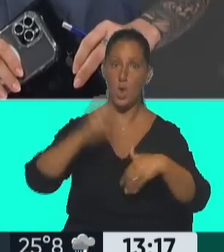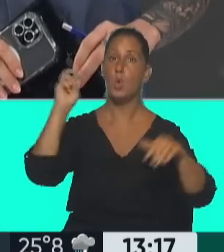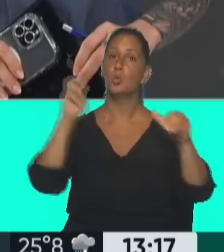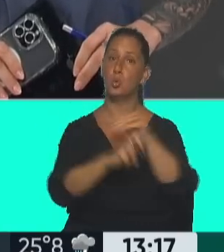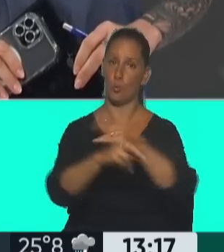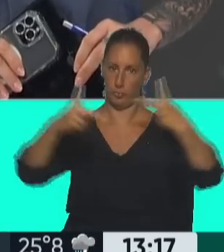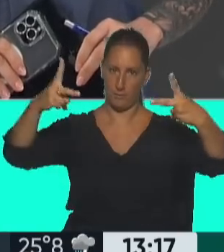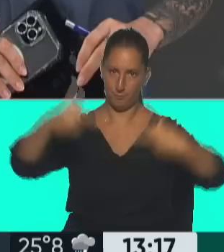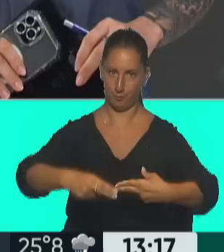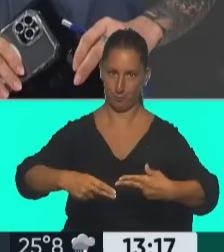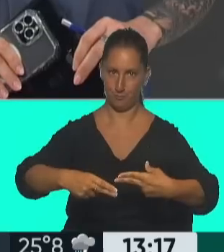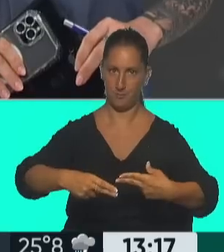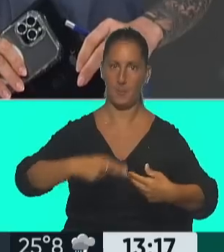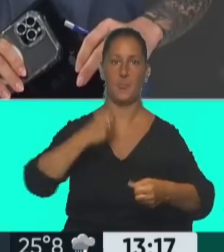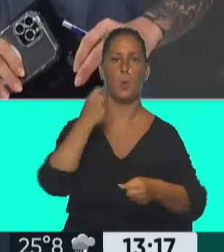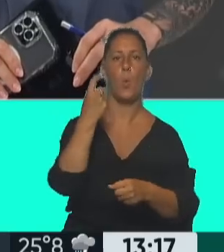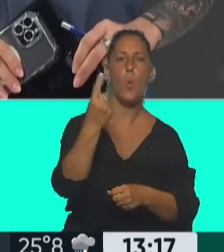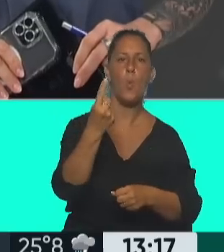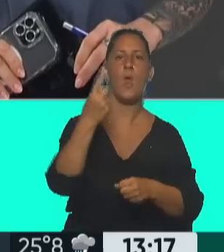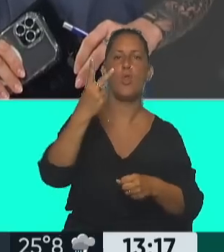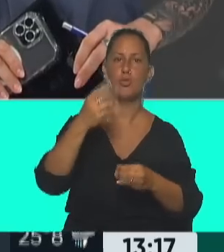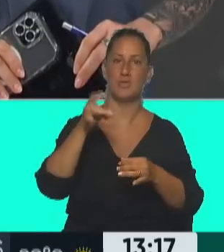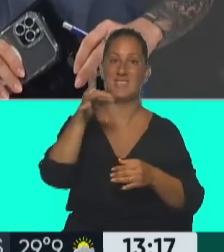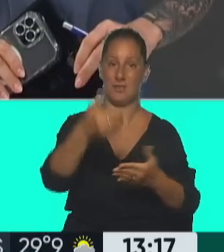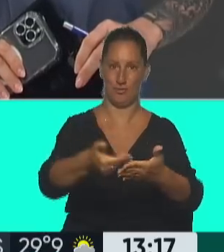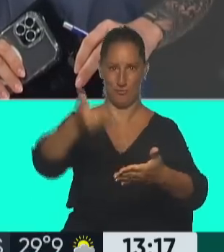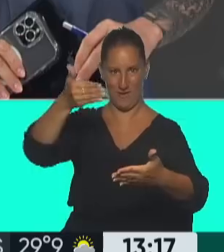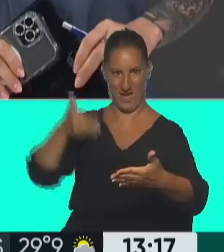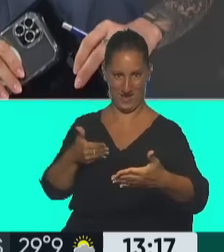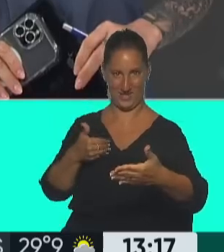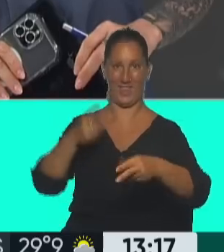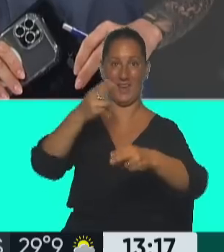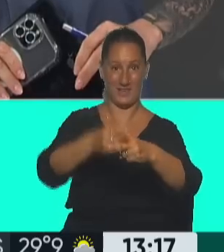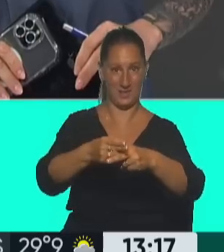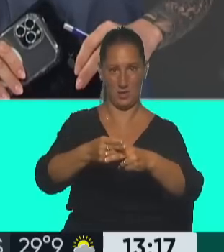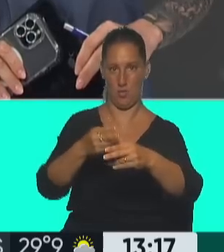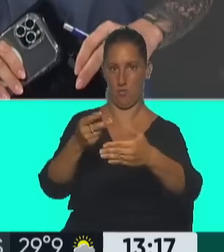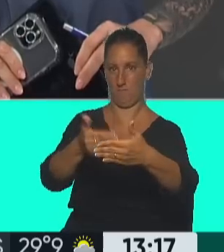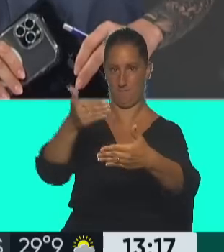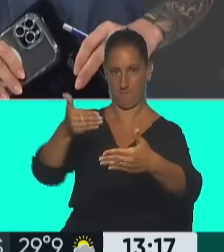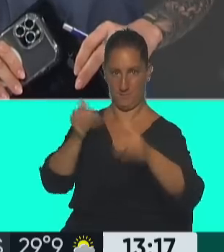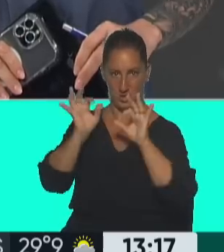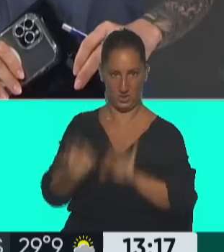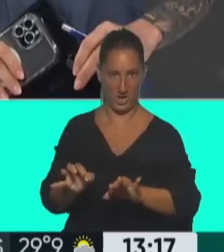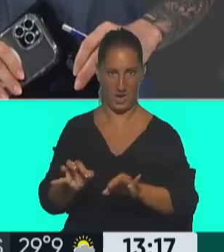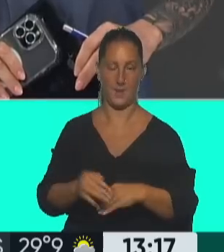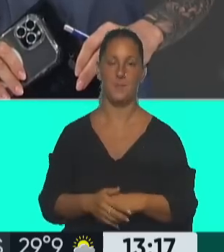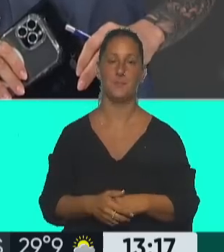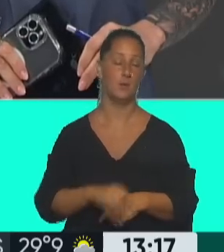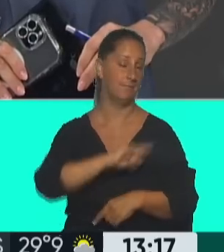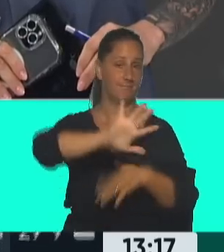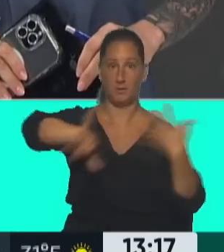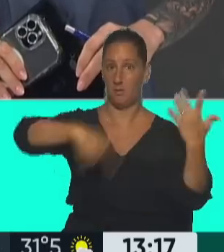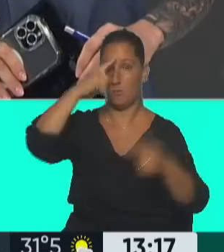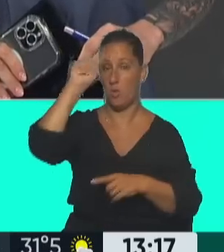funciona Solamente hasta una o dos estaciones antes de la boca de retiro y claro te imaginarán mucha conmoción